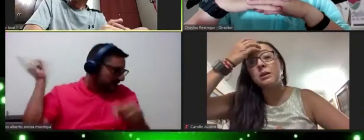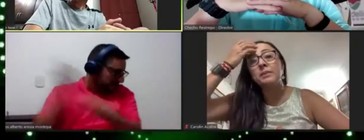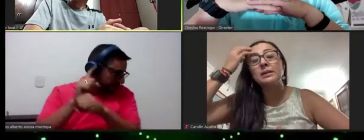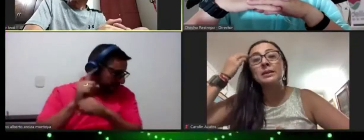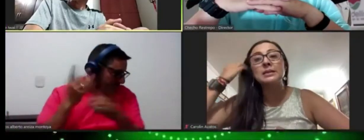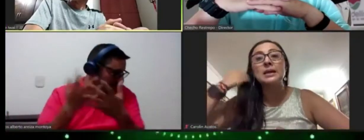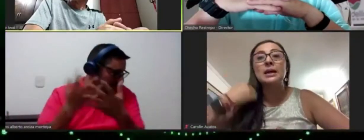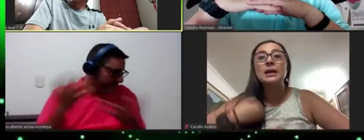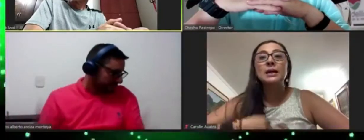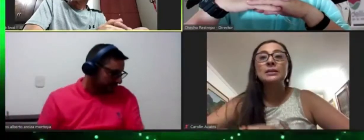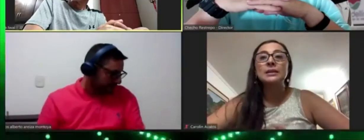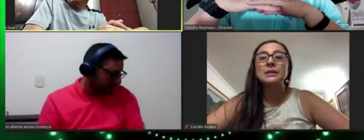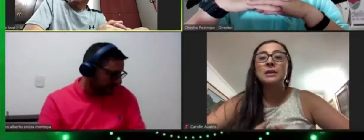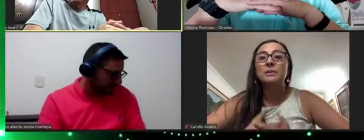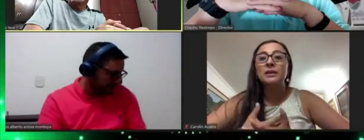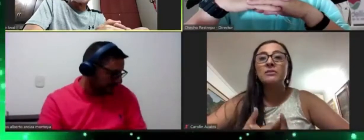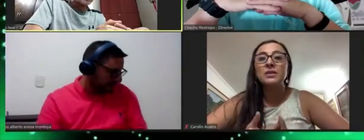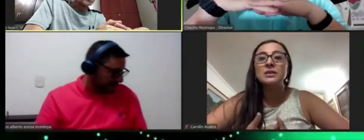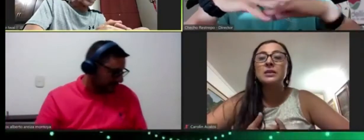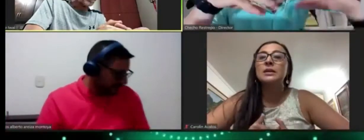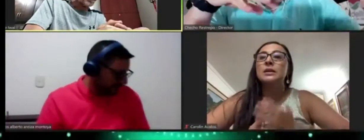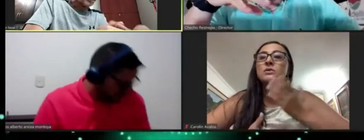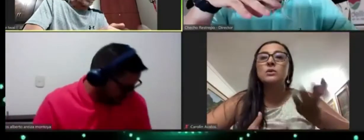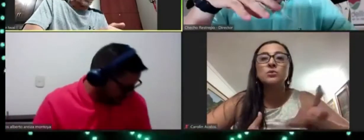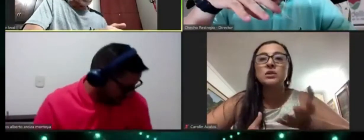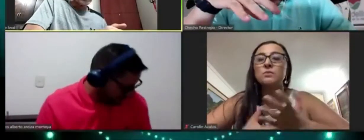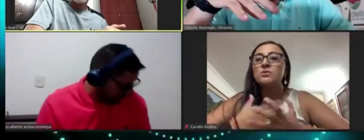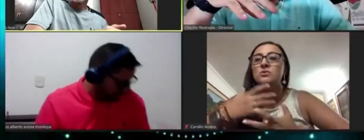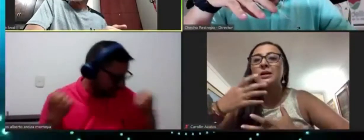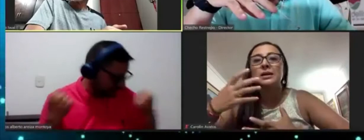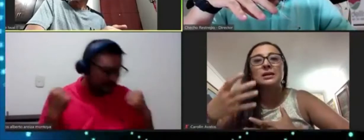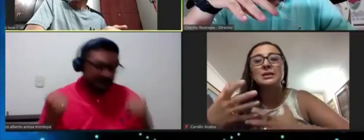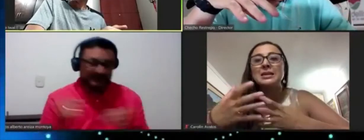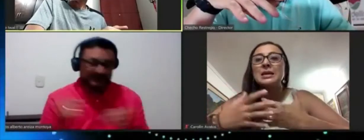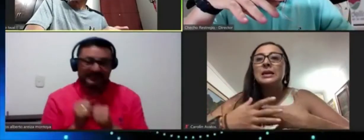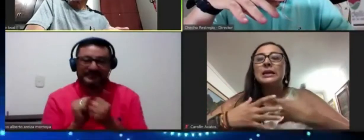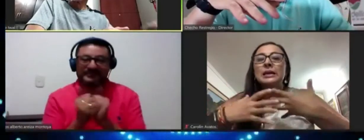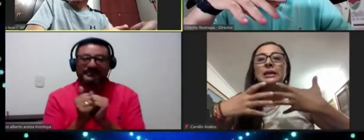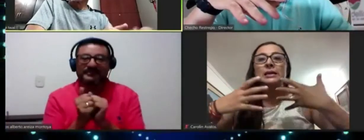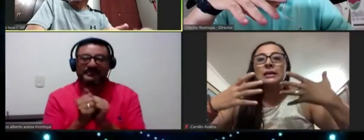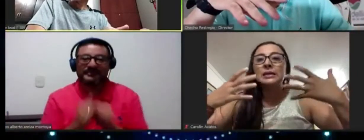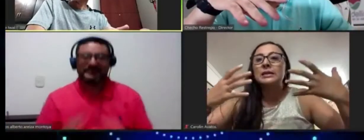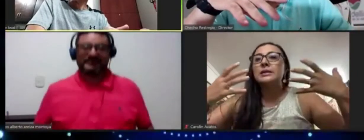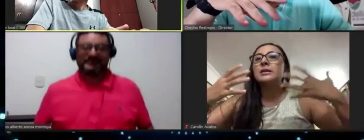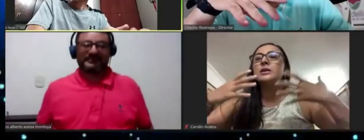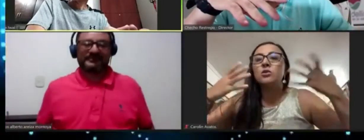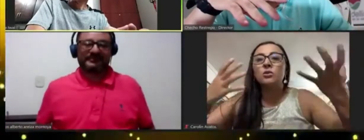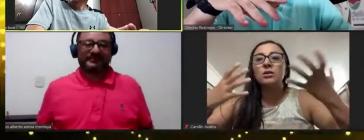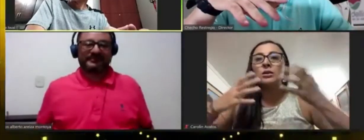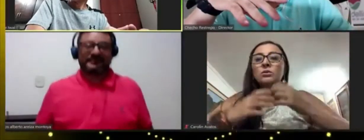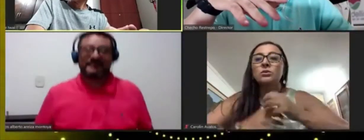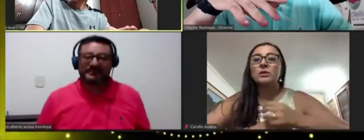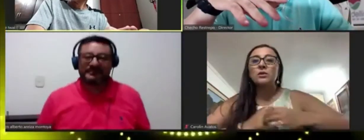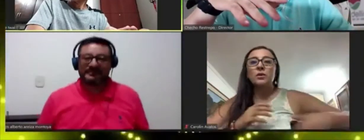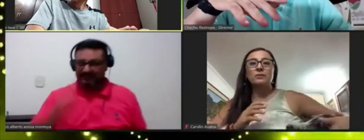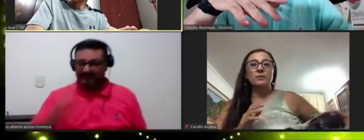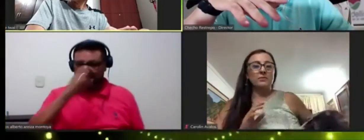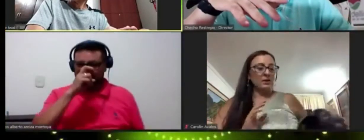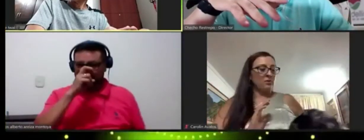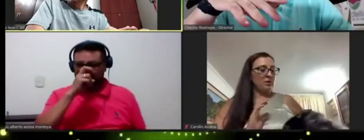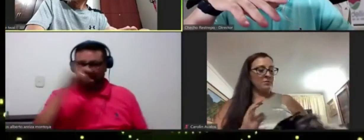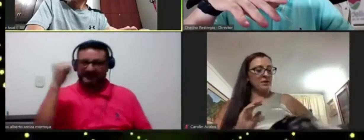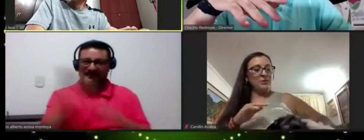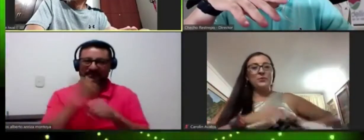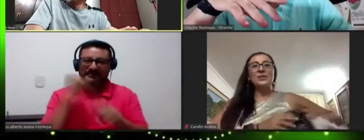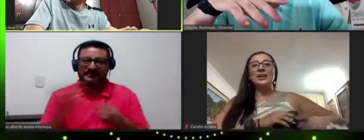que aprendí allá desde la parte física, los ajustes posturales y el rigor del control del cuerpo.